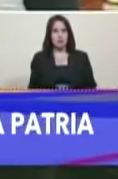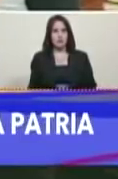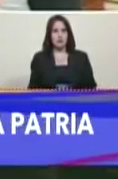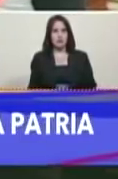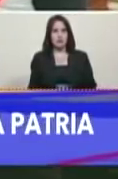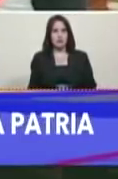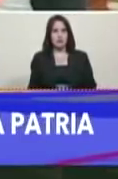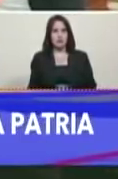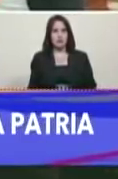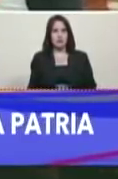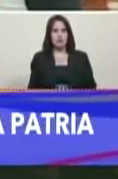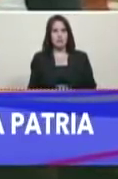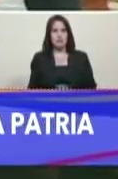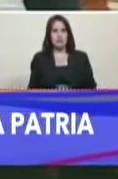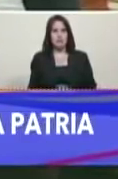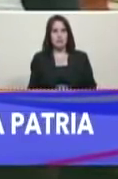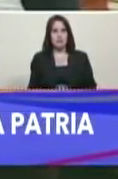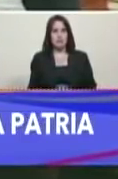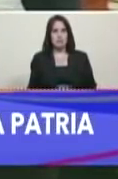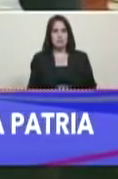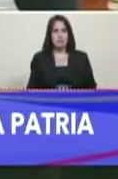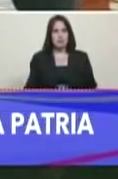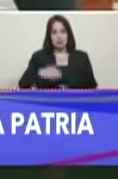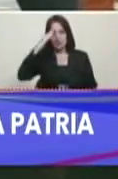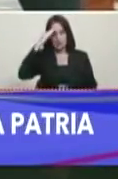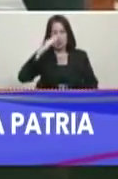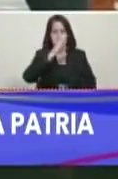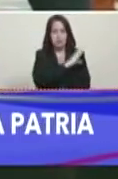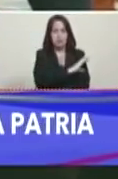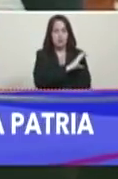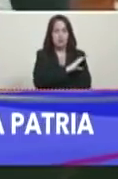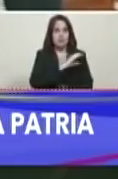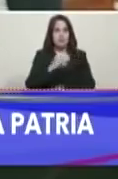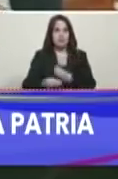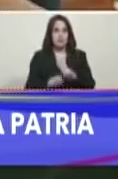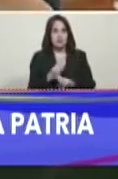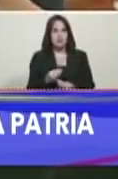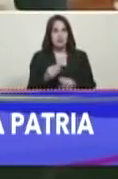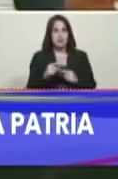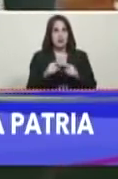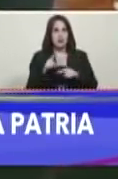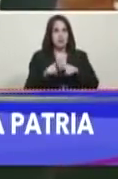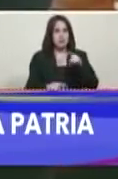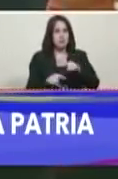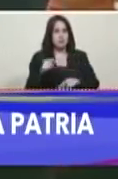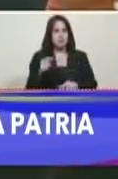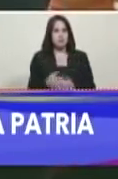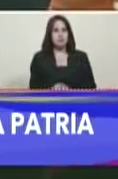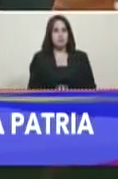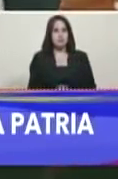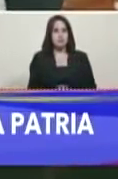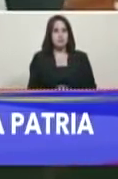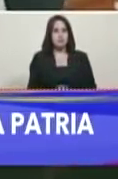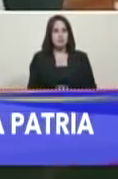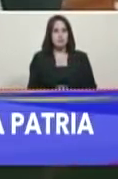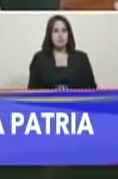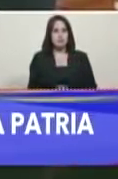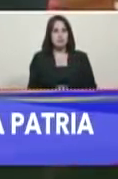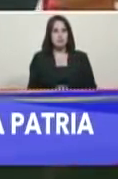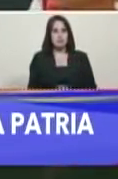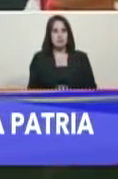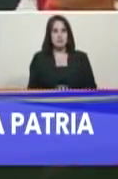tenemos identificado al miliciano y a la miliciana en nuestro sector. Acá nosotros tenemos una leyenda móvil de la